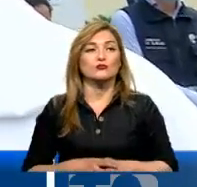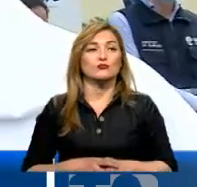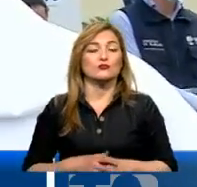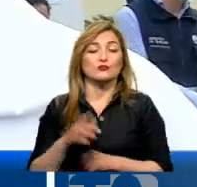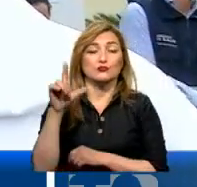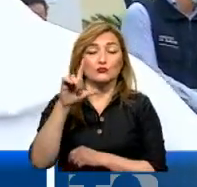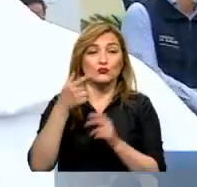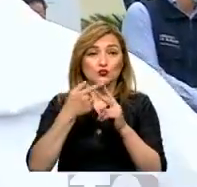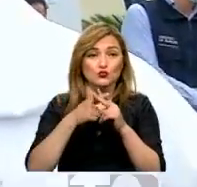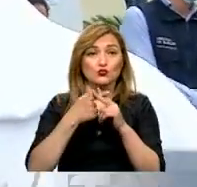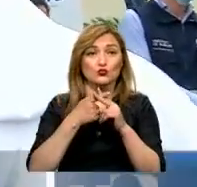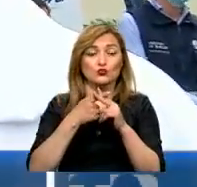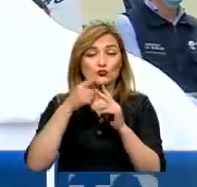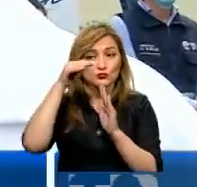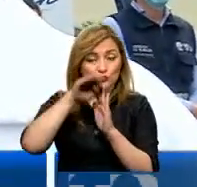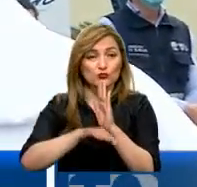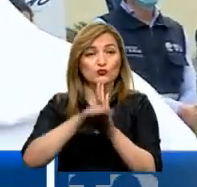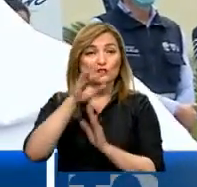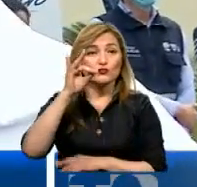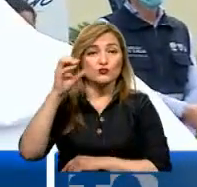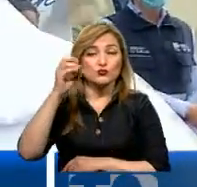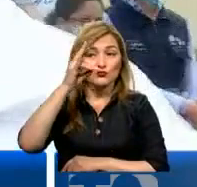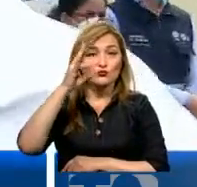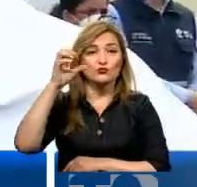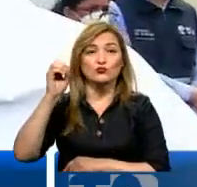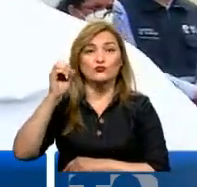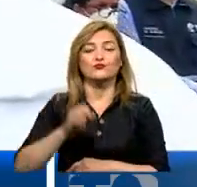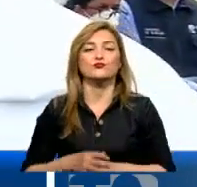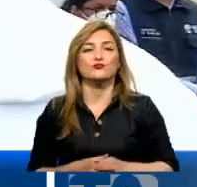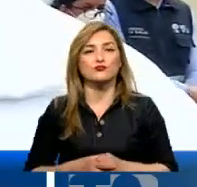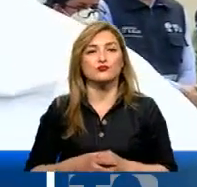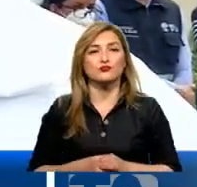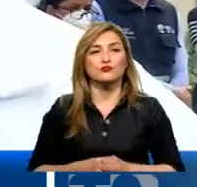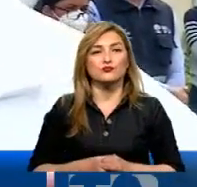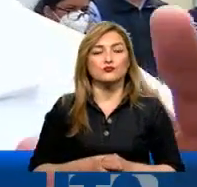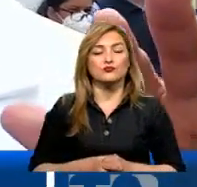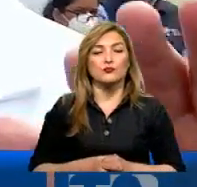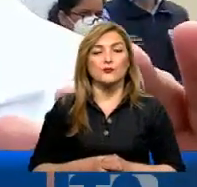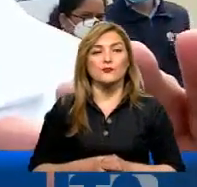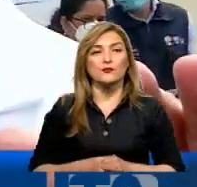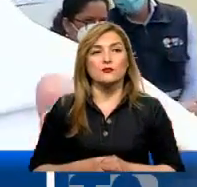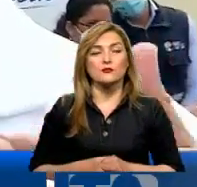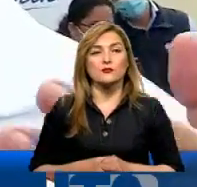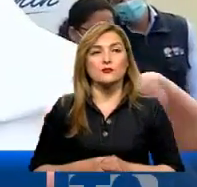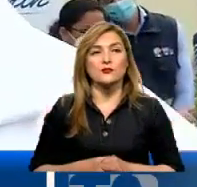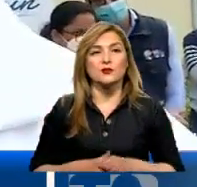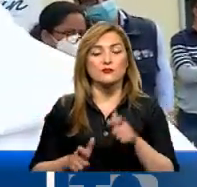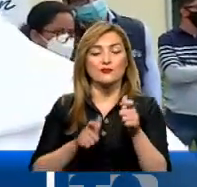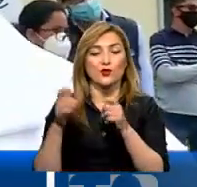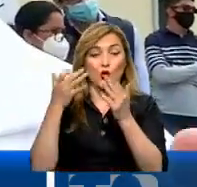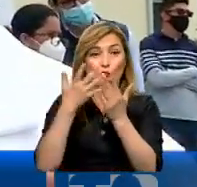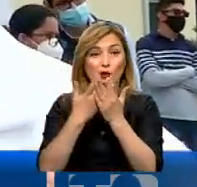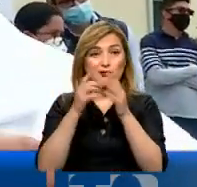ya empezamos a ver el número menor, 80, 70. Entonces, esas cifras nos hacen ver que el número de pacientes que acuden